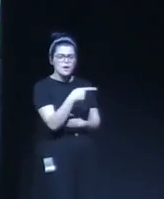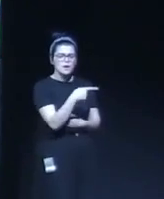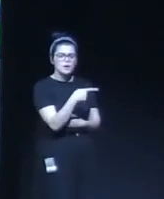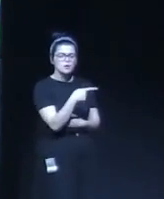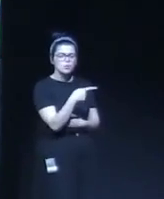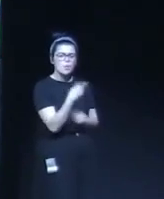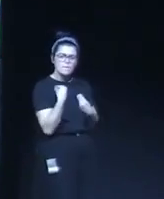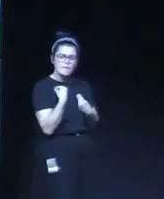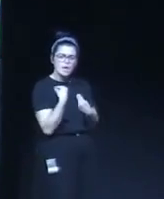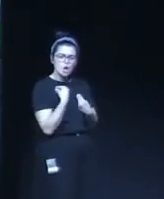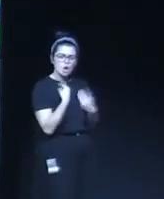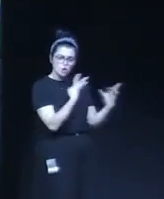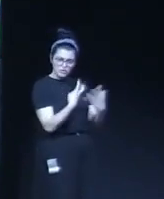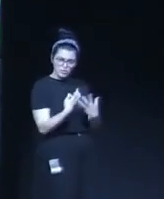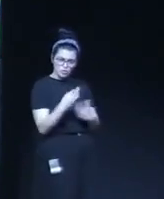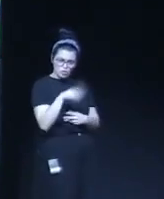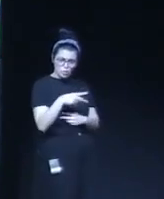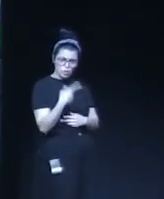euros.